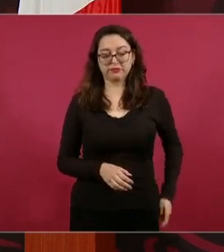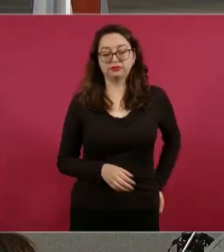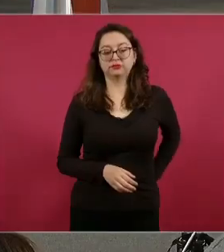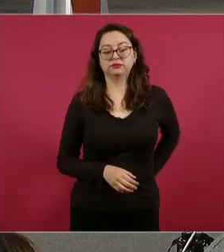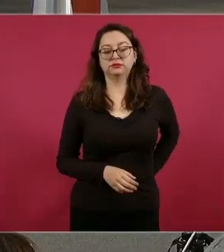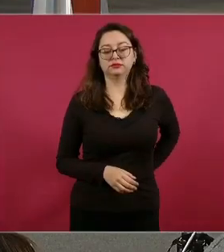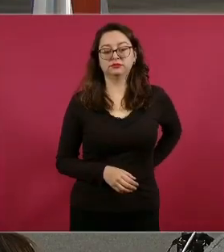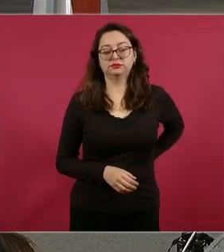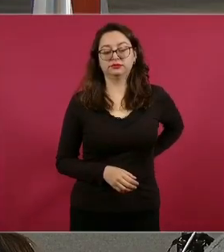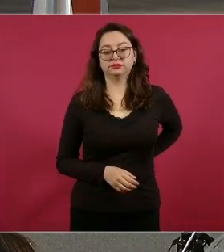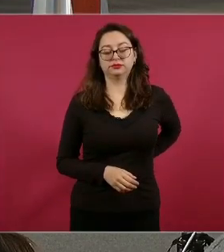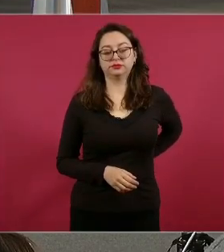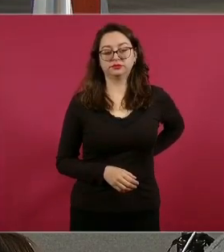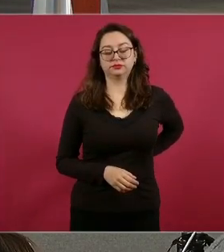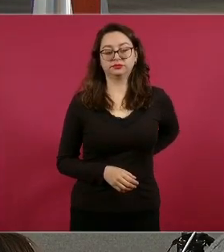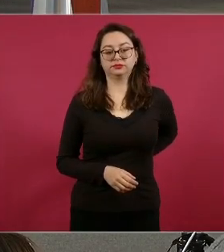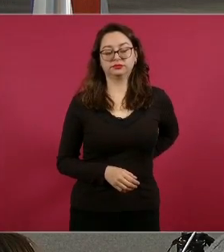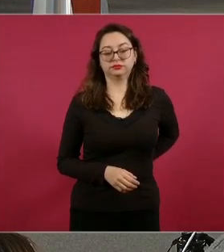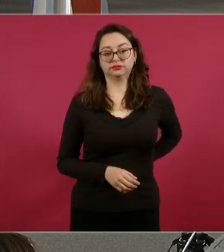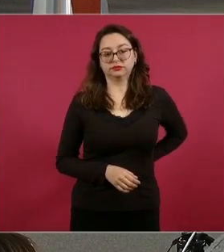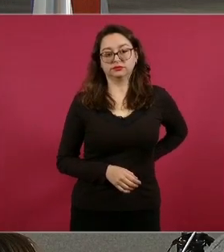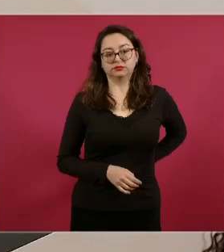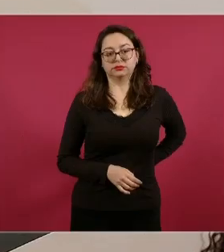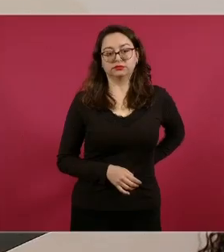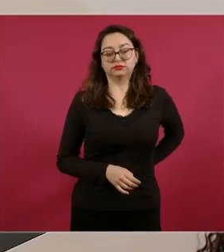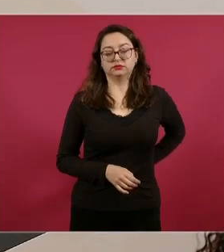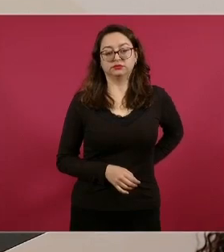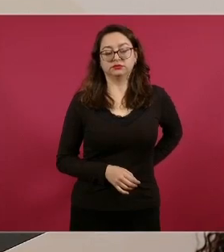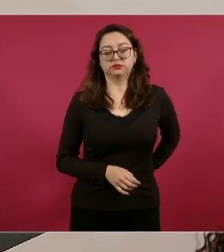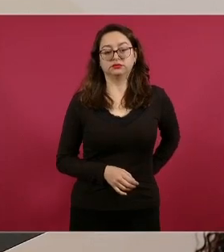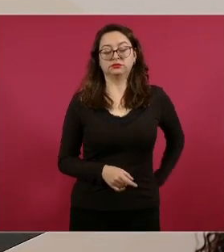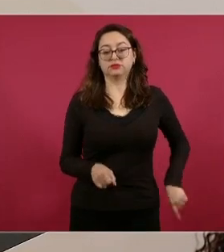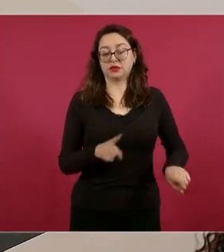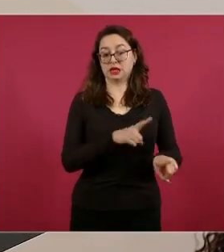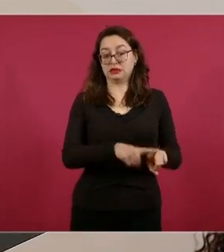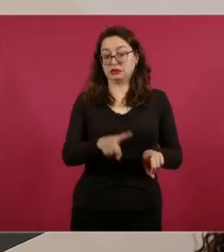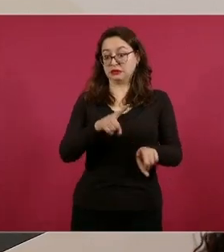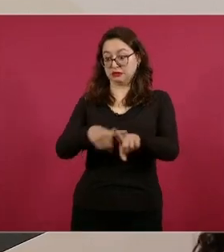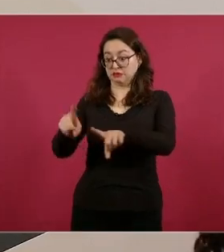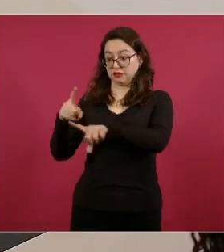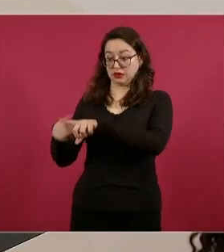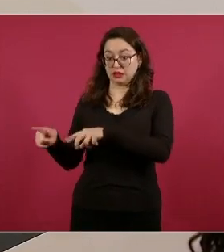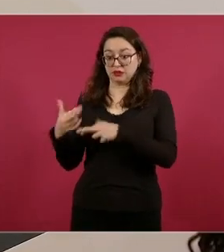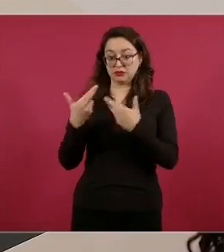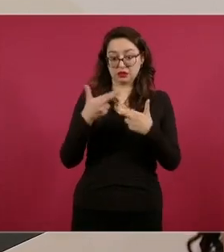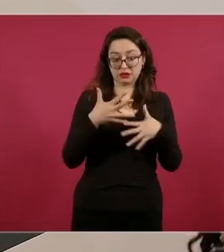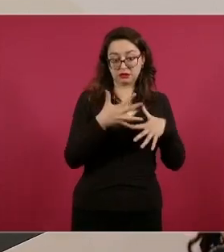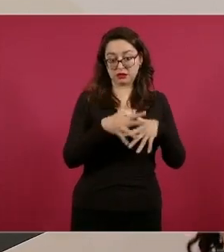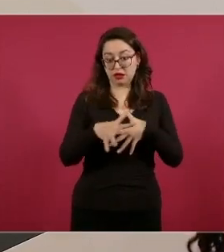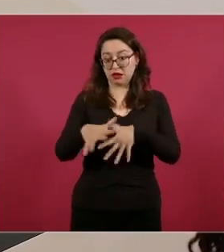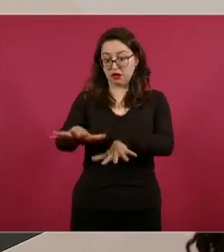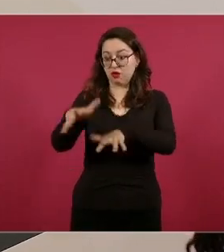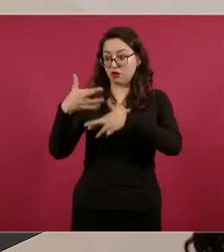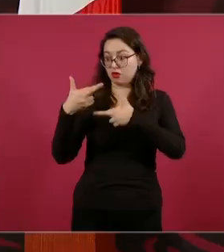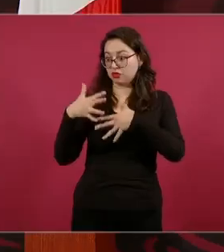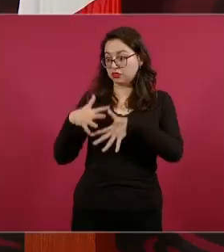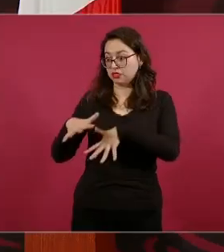el Papaloapan, ¿sí? Y de todos los